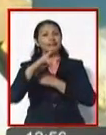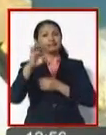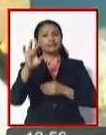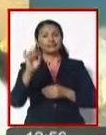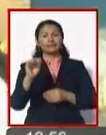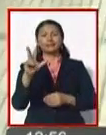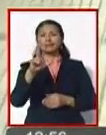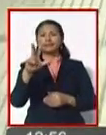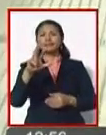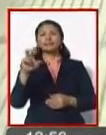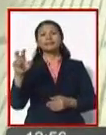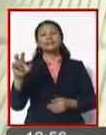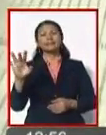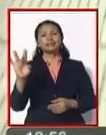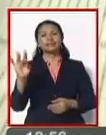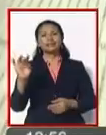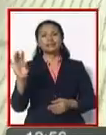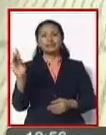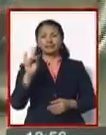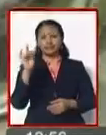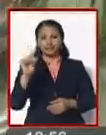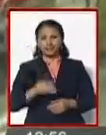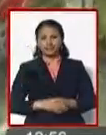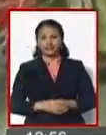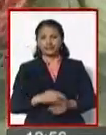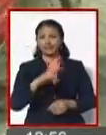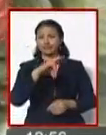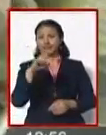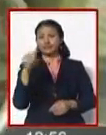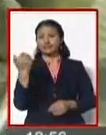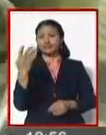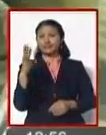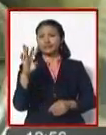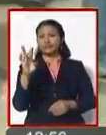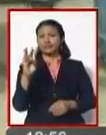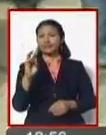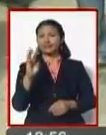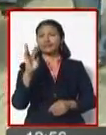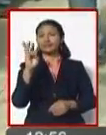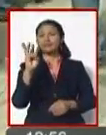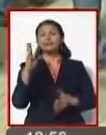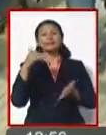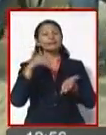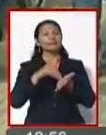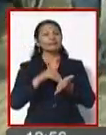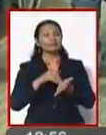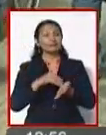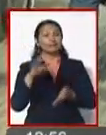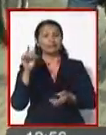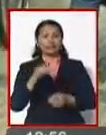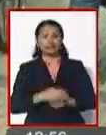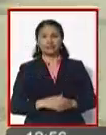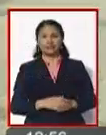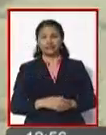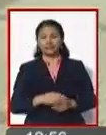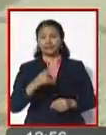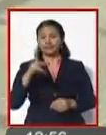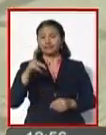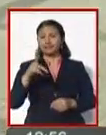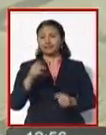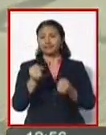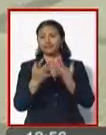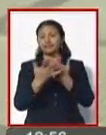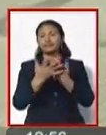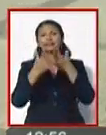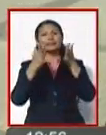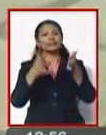2008, 3,850 bolivianos. En el 2017, 6,247 bolivianos. El prediario de los